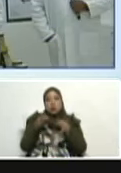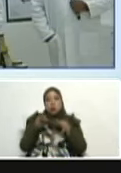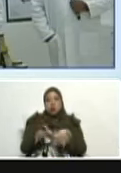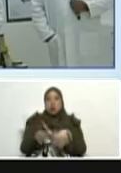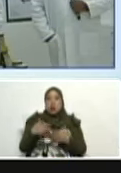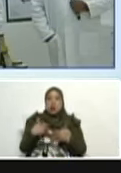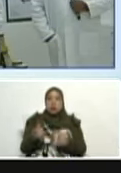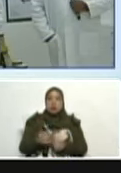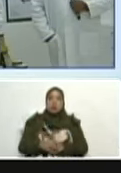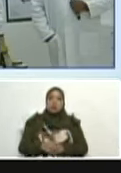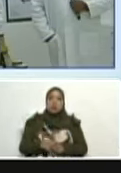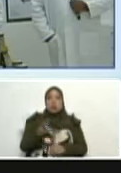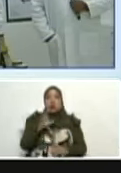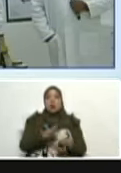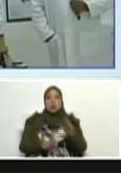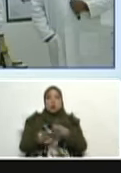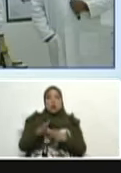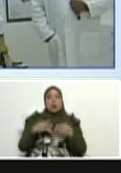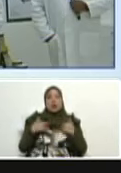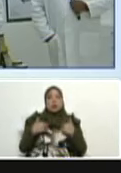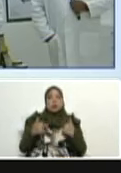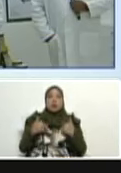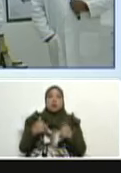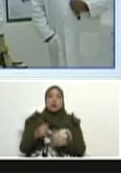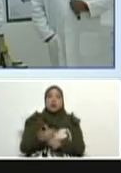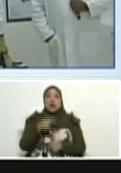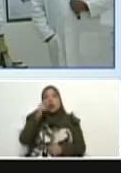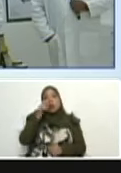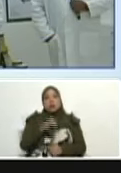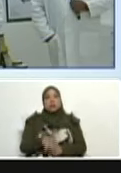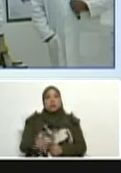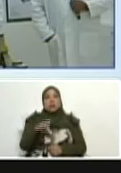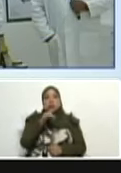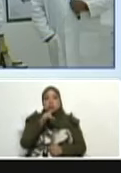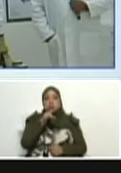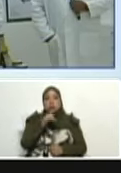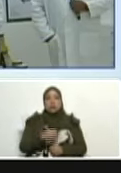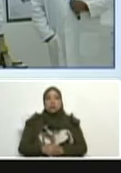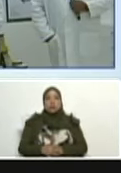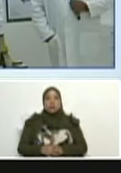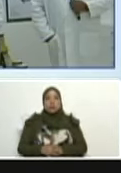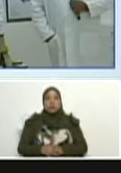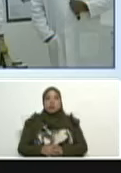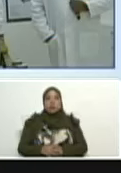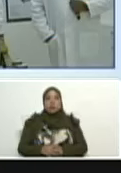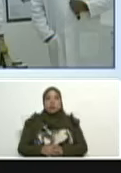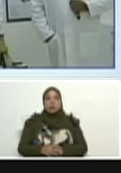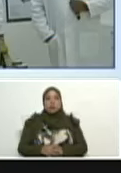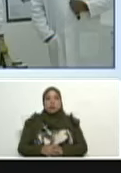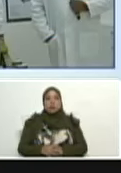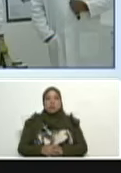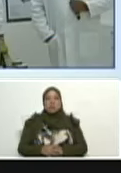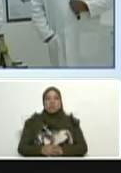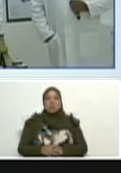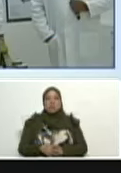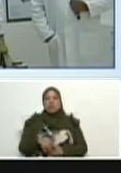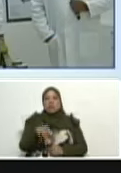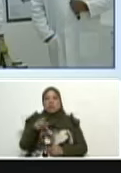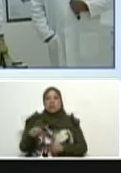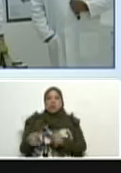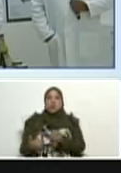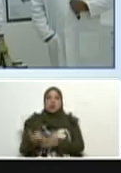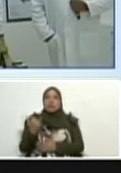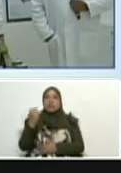la salud, es una ciencia para la salud, es una ciencia para el pueblo. Estamos a la disposición, presidente, mañana arrancamos en la matica, en